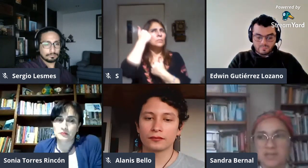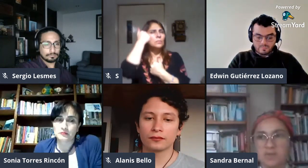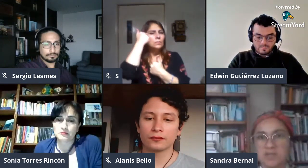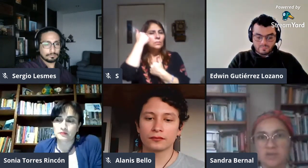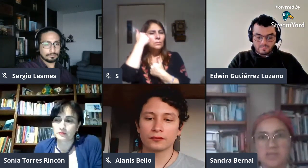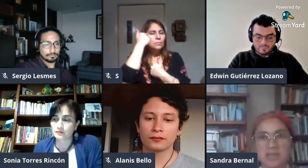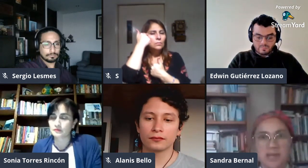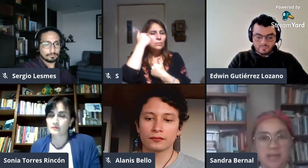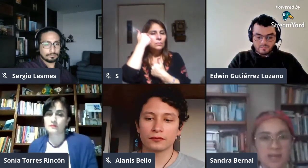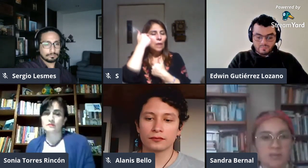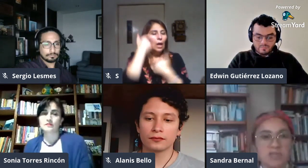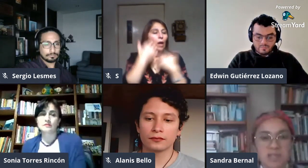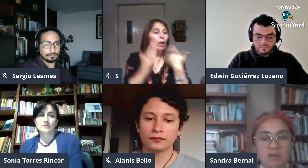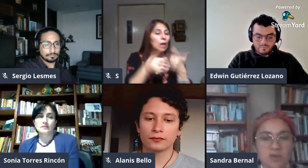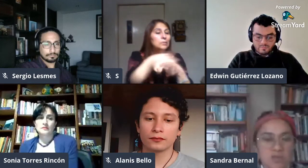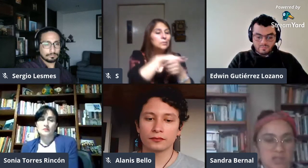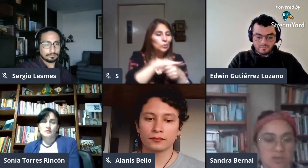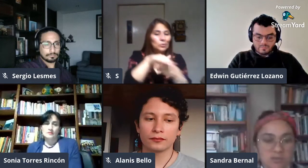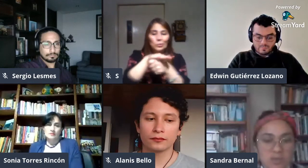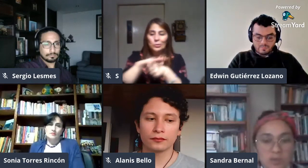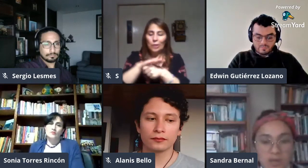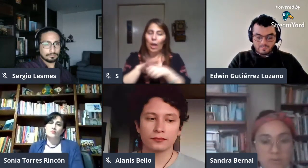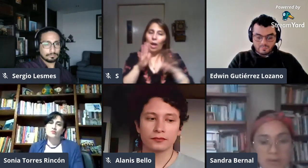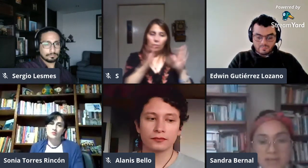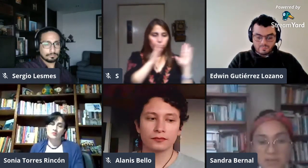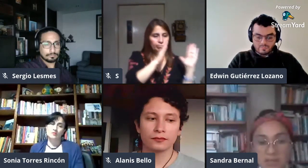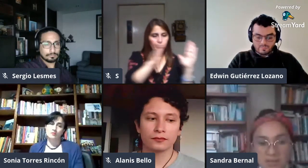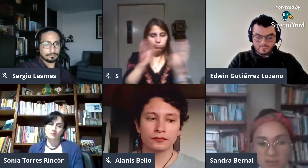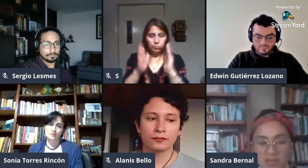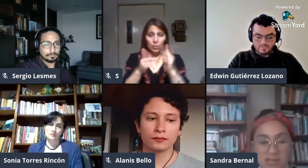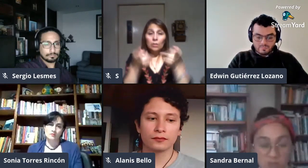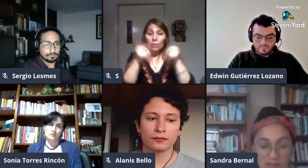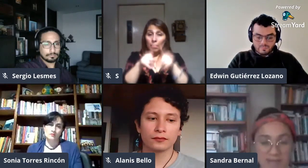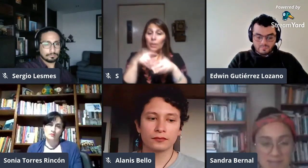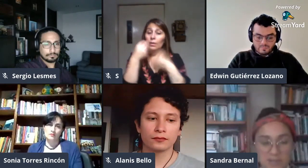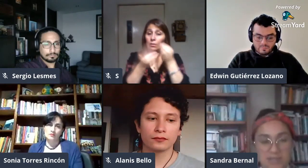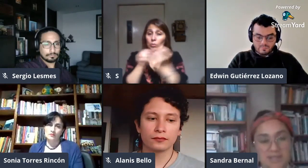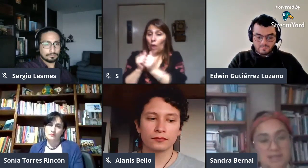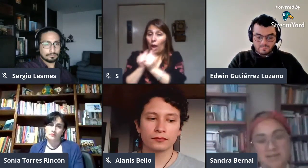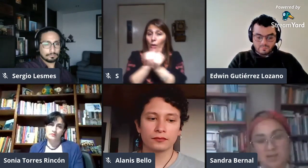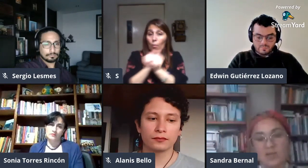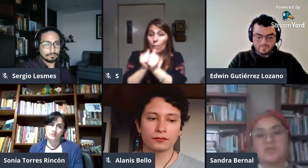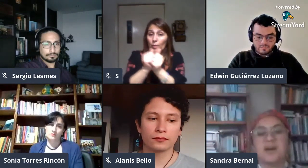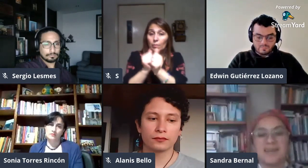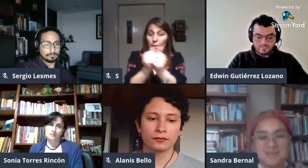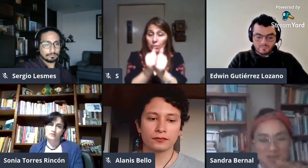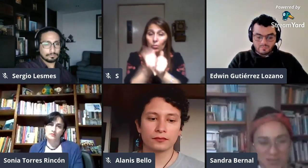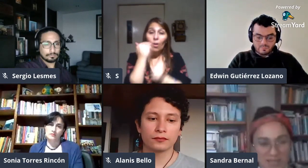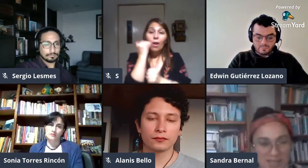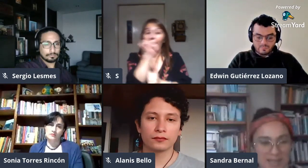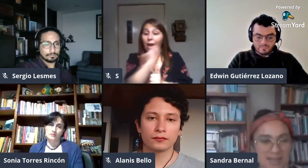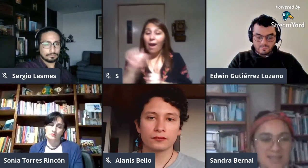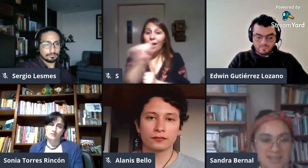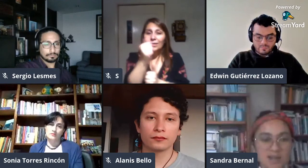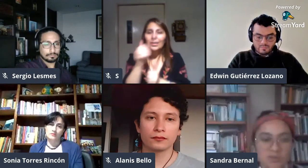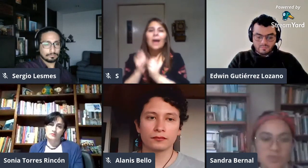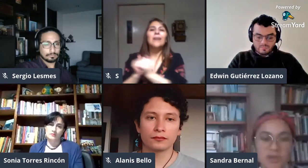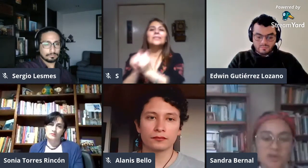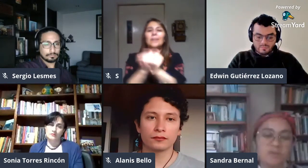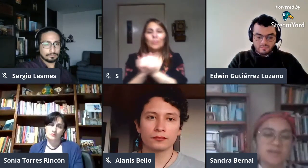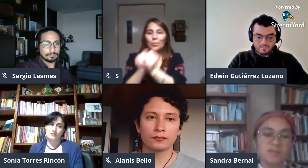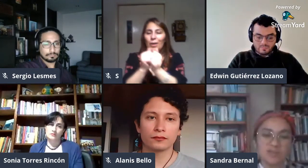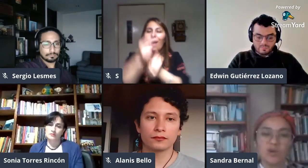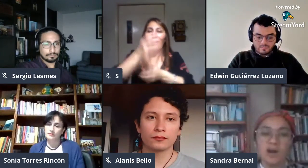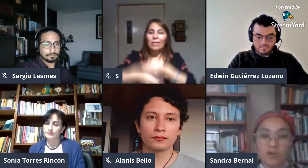tipo de situaciones. Hemos estado incluso haciendo algún tipo de acompañamientos, o sea, las mujeres también están haciendo eso adicional, y eso es hacer algún